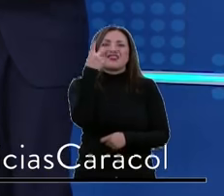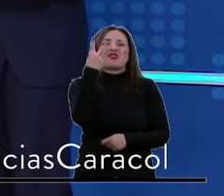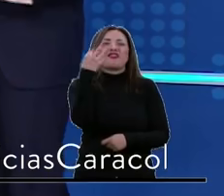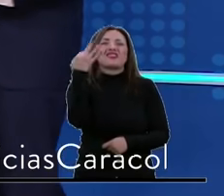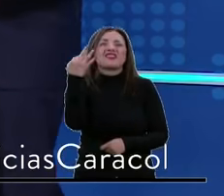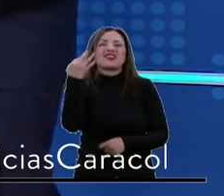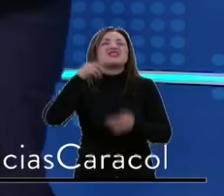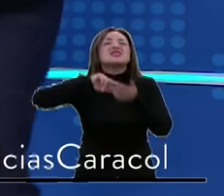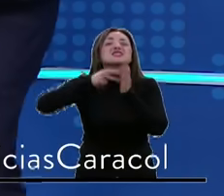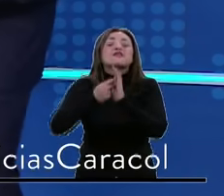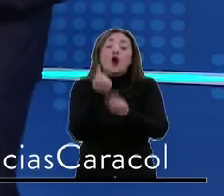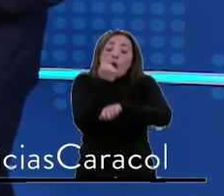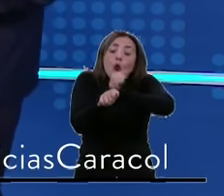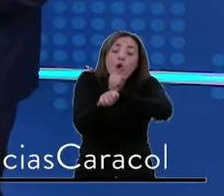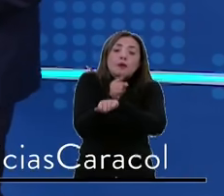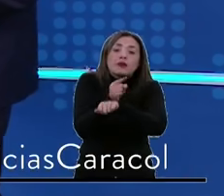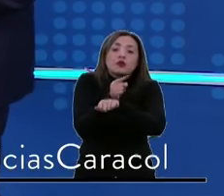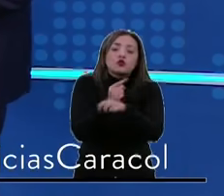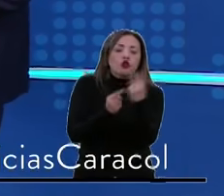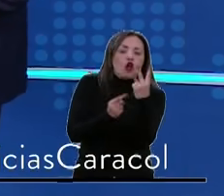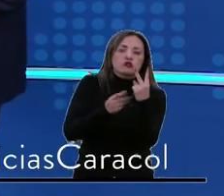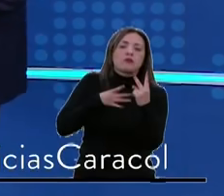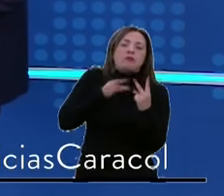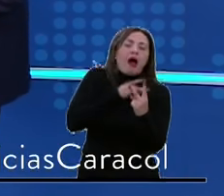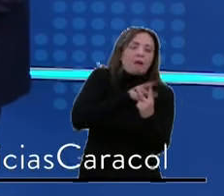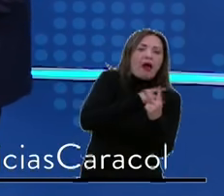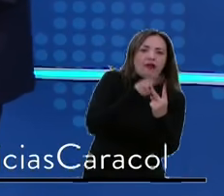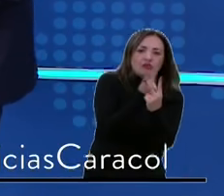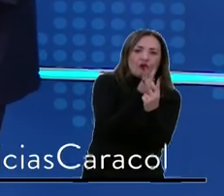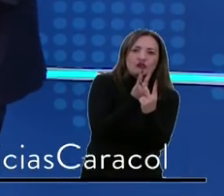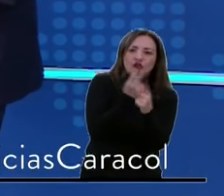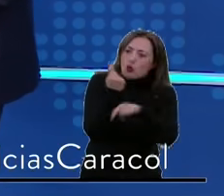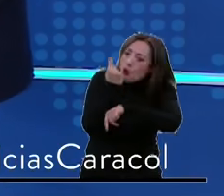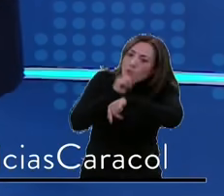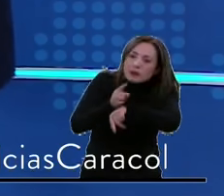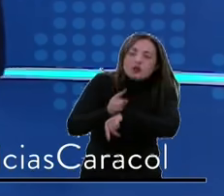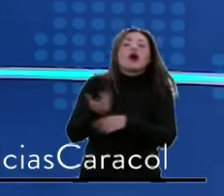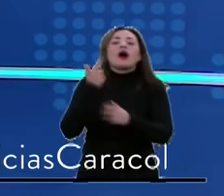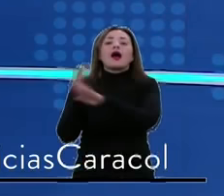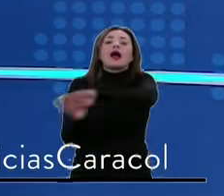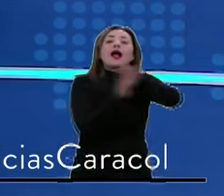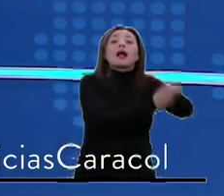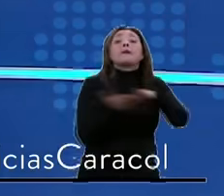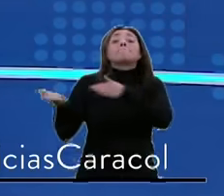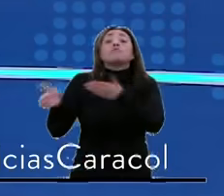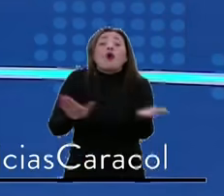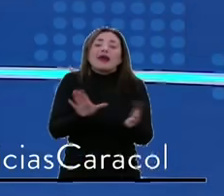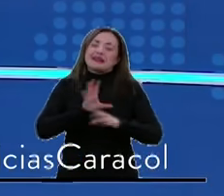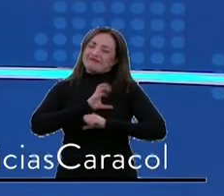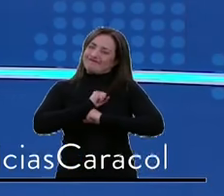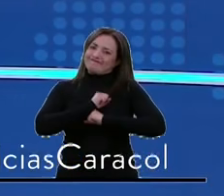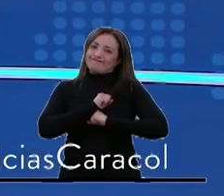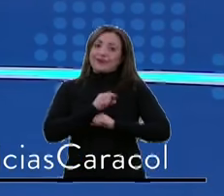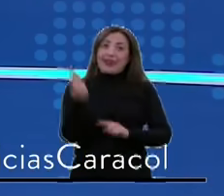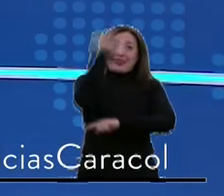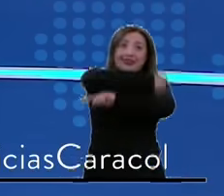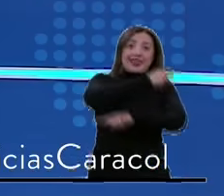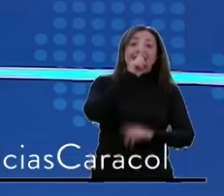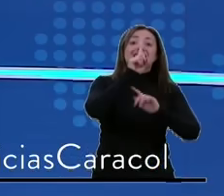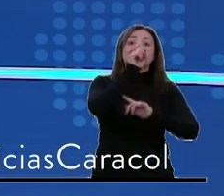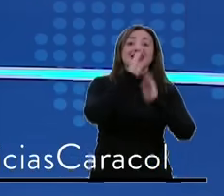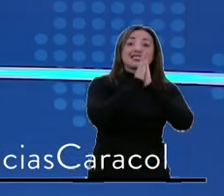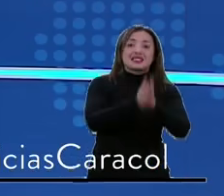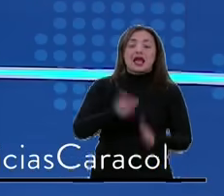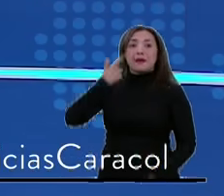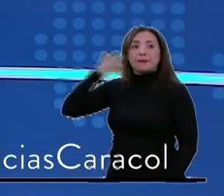cada minuto veamos lo que sucedió en materia de fallecimientos lamentablemente día 640 muertos